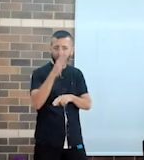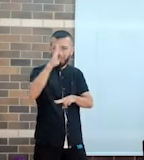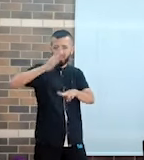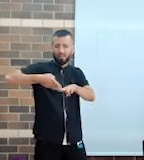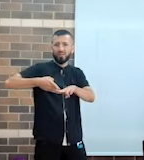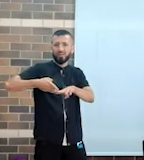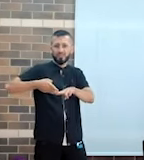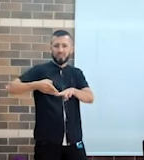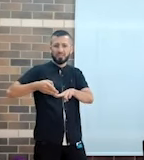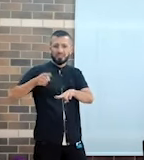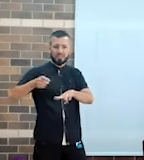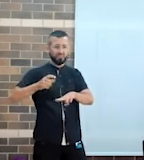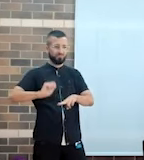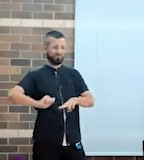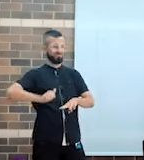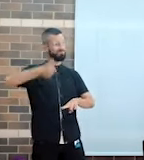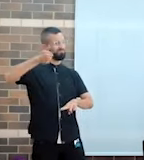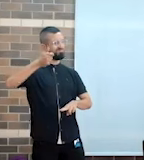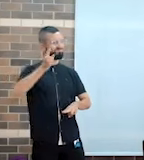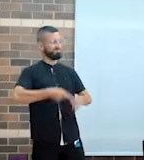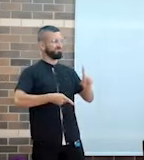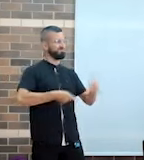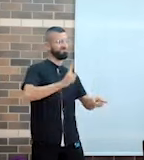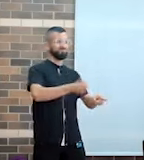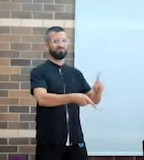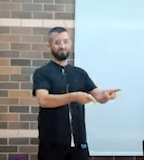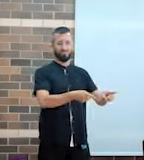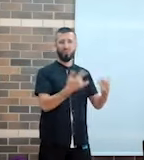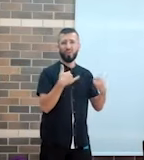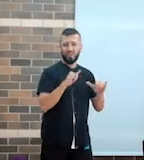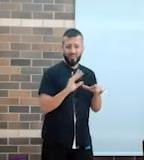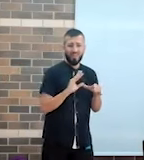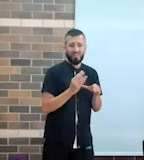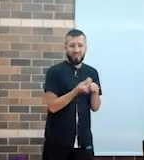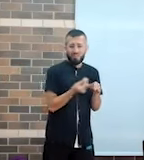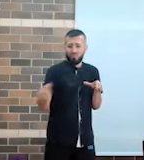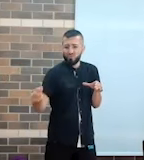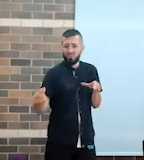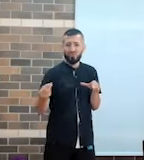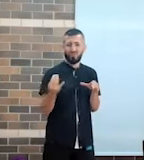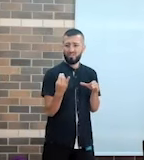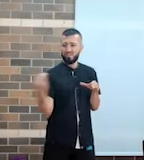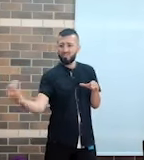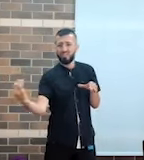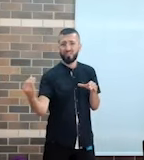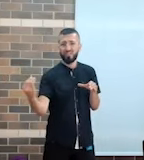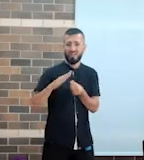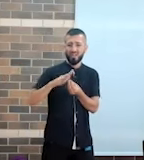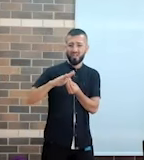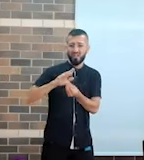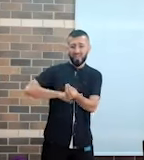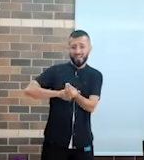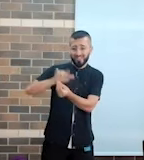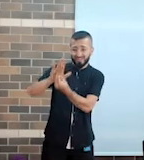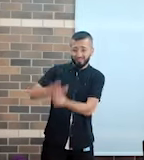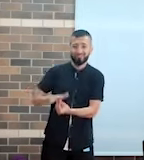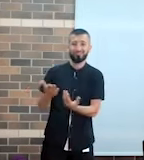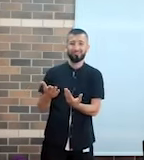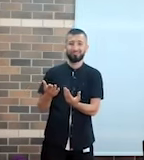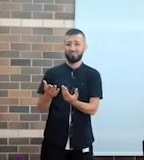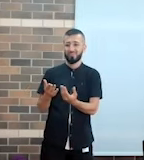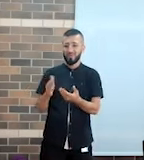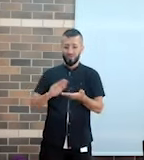otro nombre, pero sigue estando la exclusión, la discriminación, el racismo, el exterminio. En el caso, pues, de las